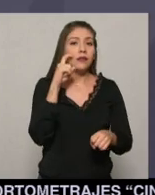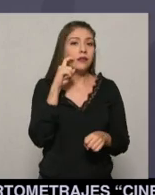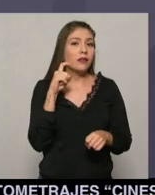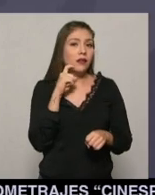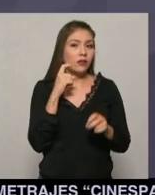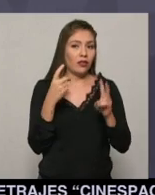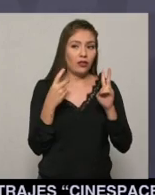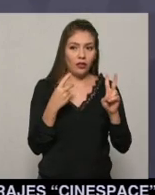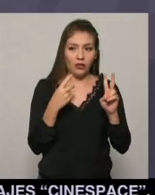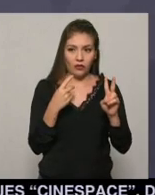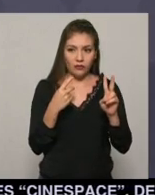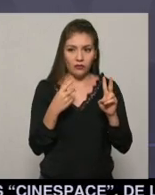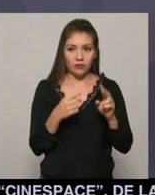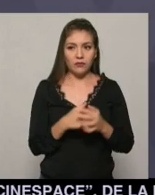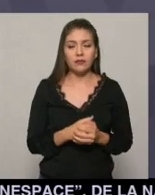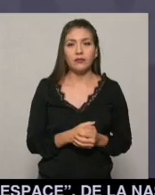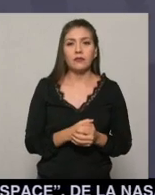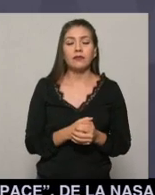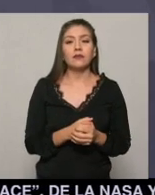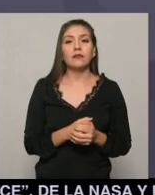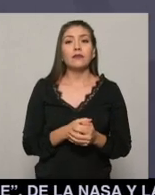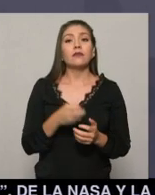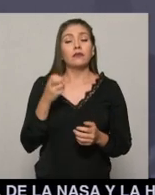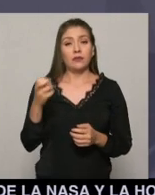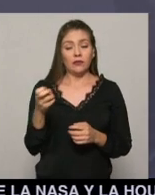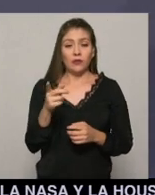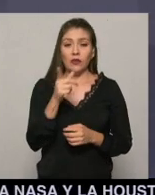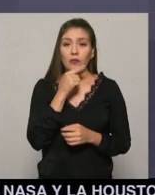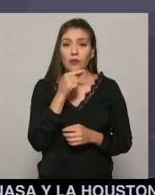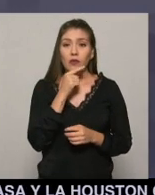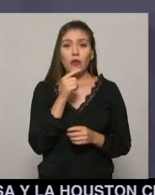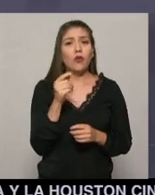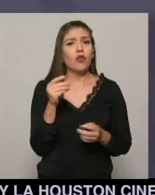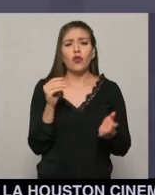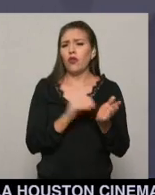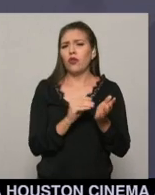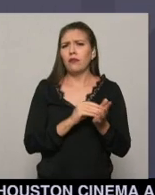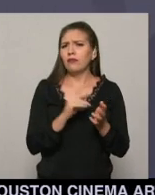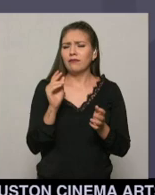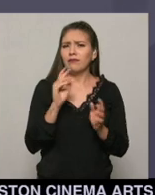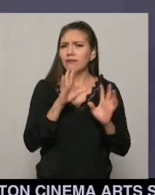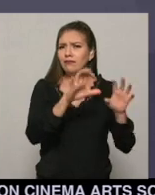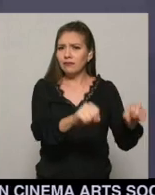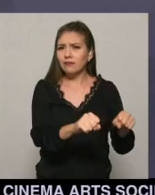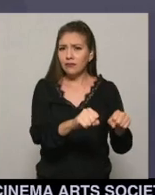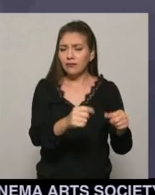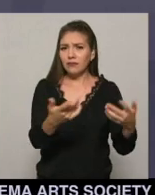manera que estos policías, que por cierto no están detenidos,